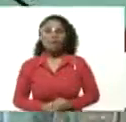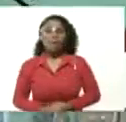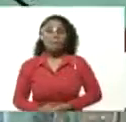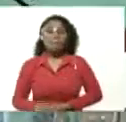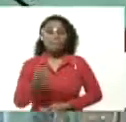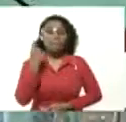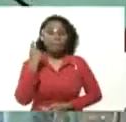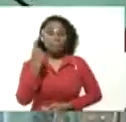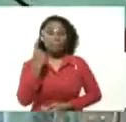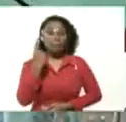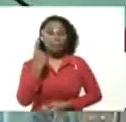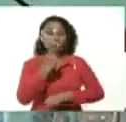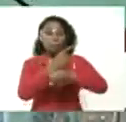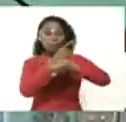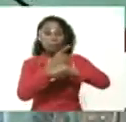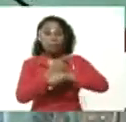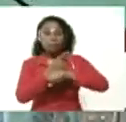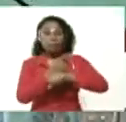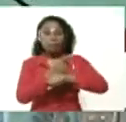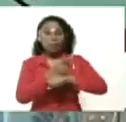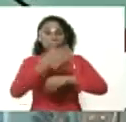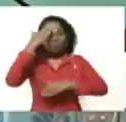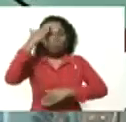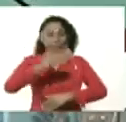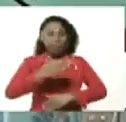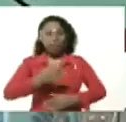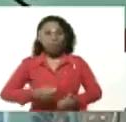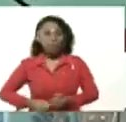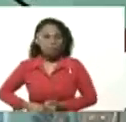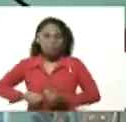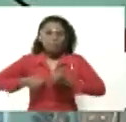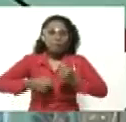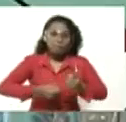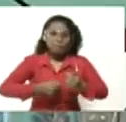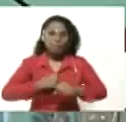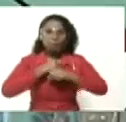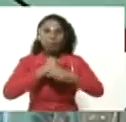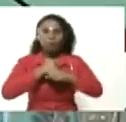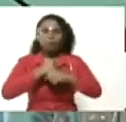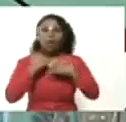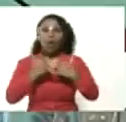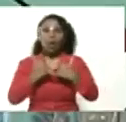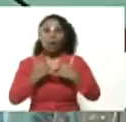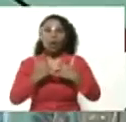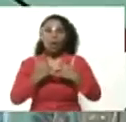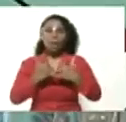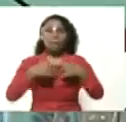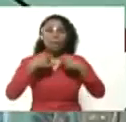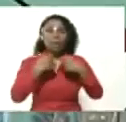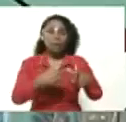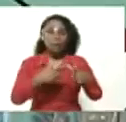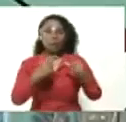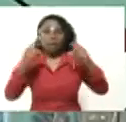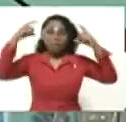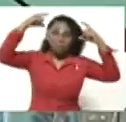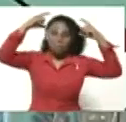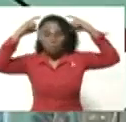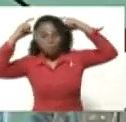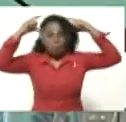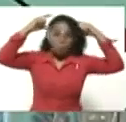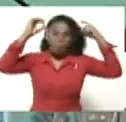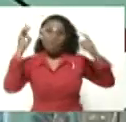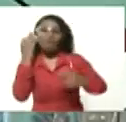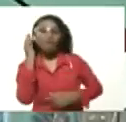con cañoneras, con ejércitos, con caballos, lanzas, y también ahora con películas de Walt Disney, con Netflix, con Facebook,